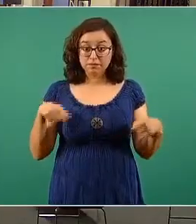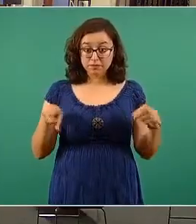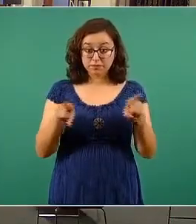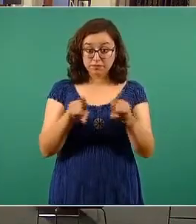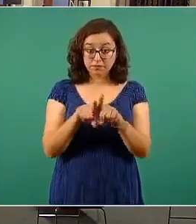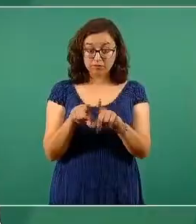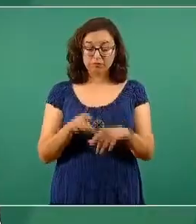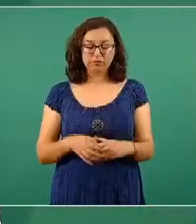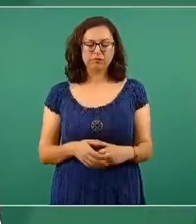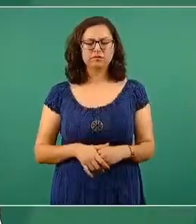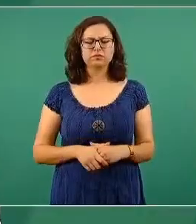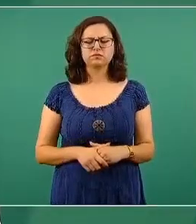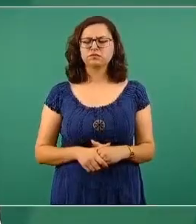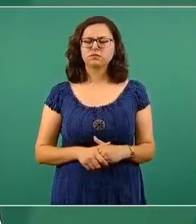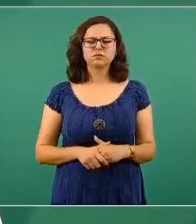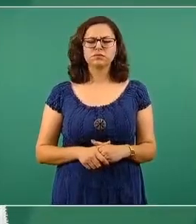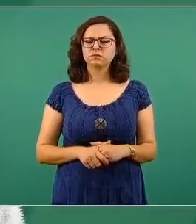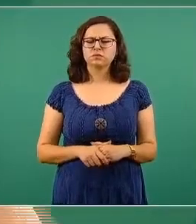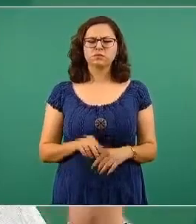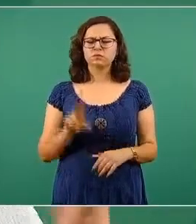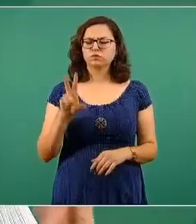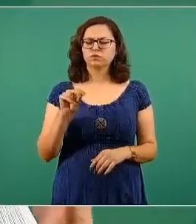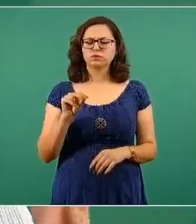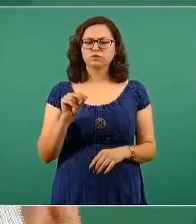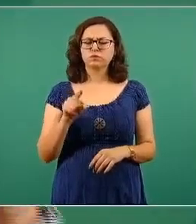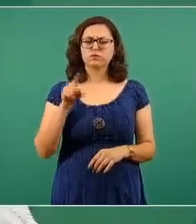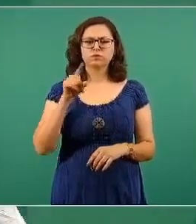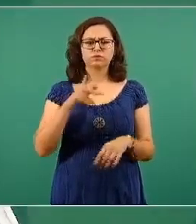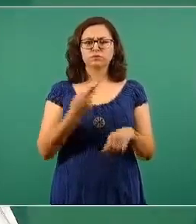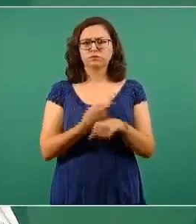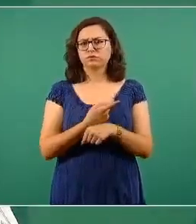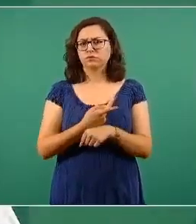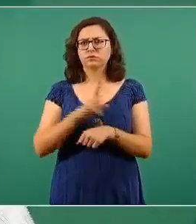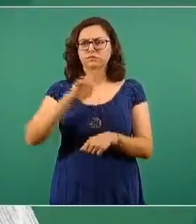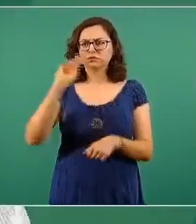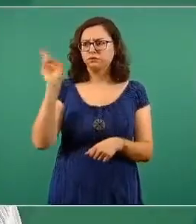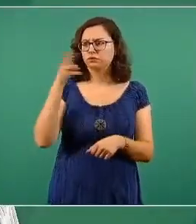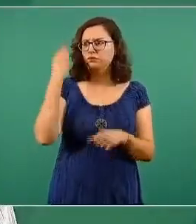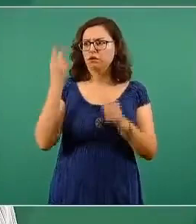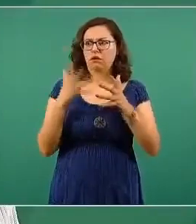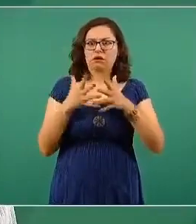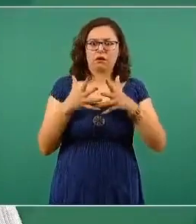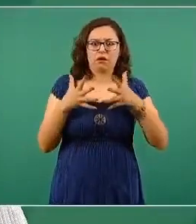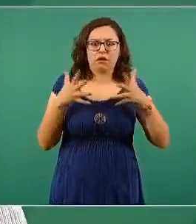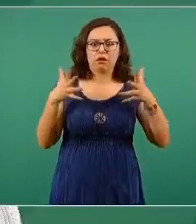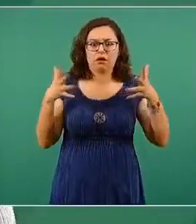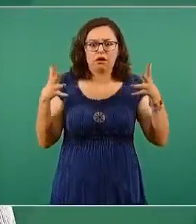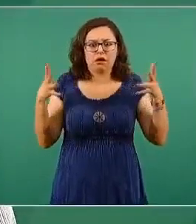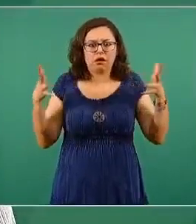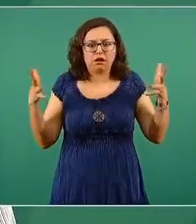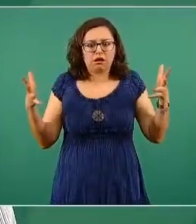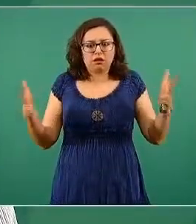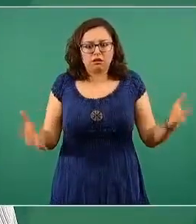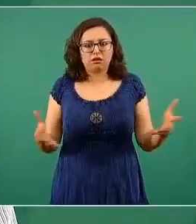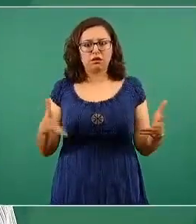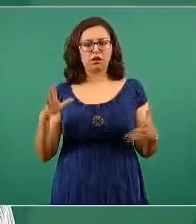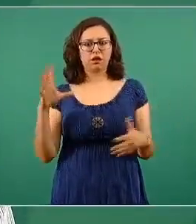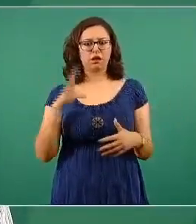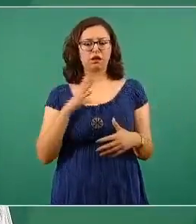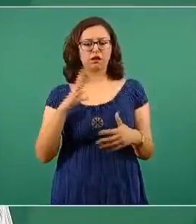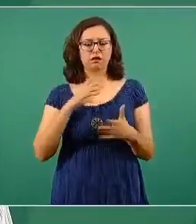momento determinado, sobre todo en el enfoque que hay en estos grandes campus universitarios, en donde obviamente hay toda una serie de